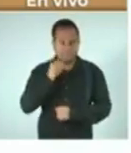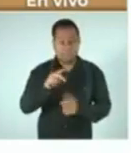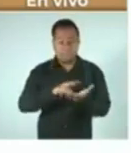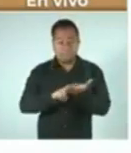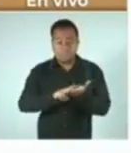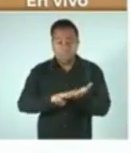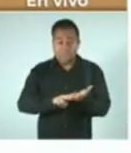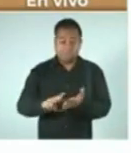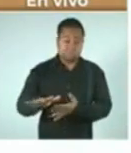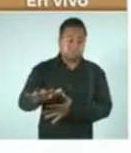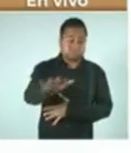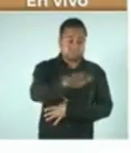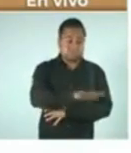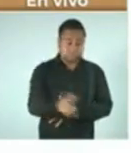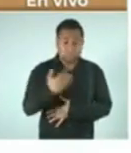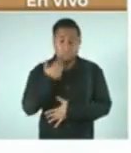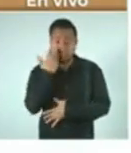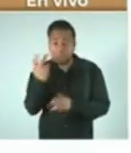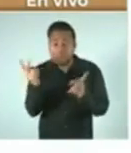está ahí en disputa.